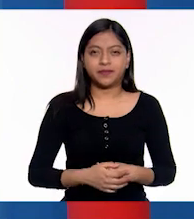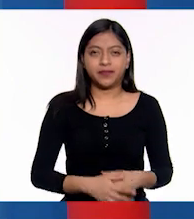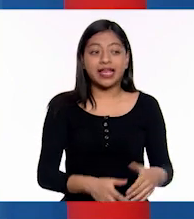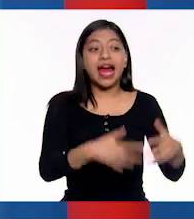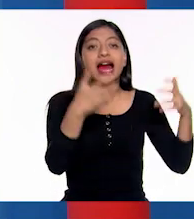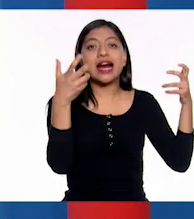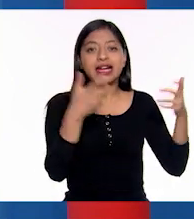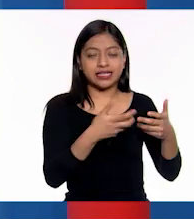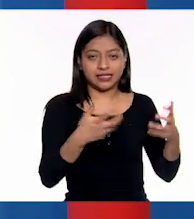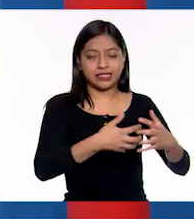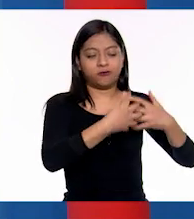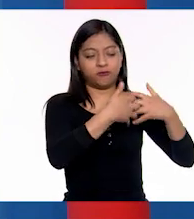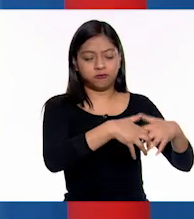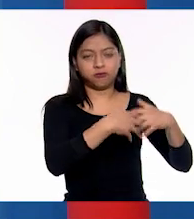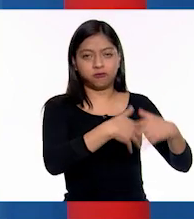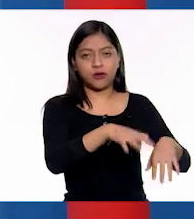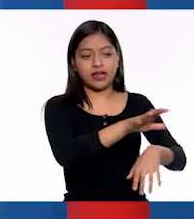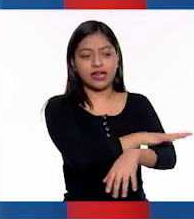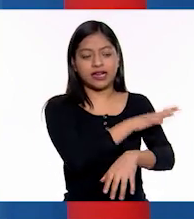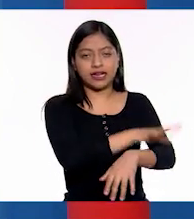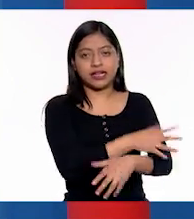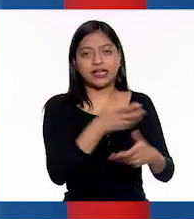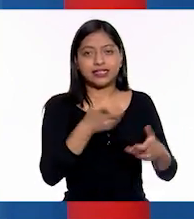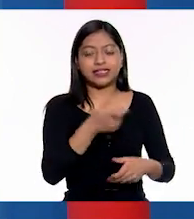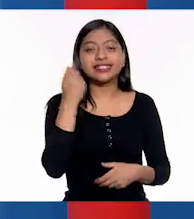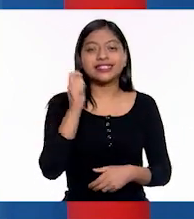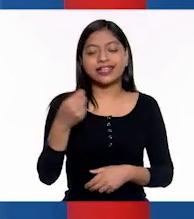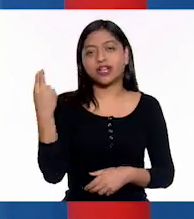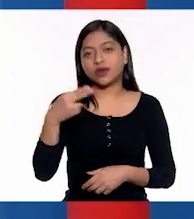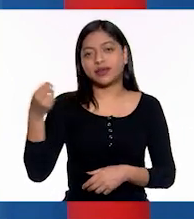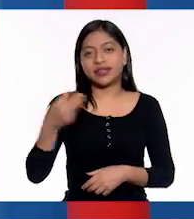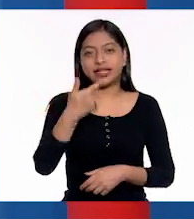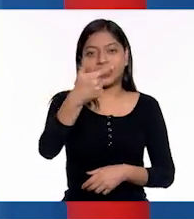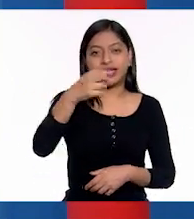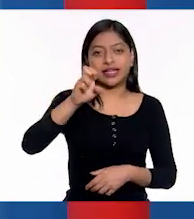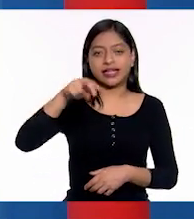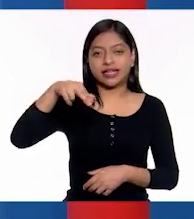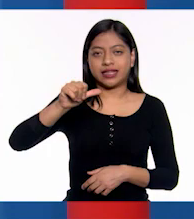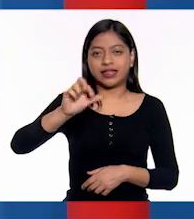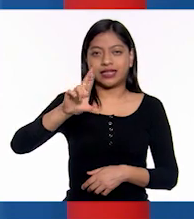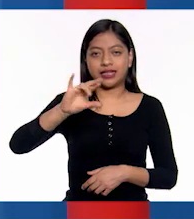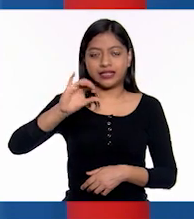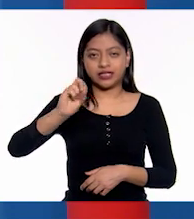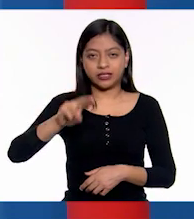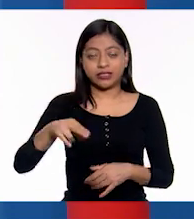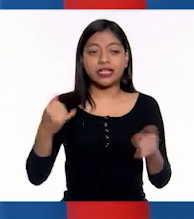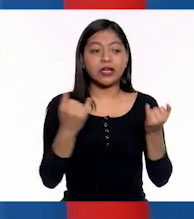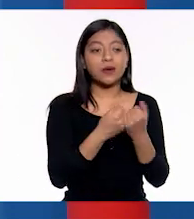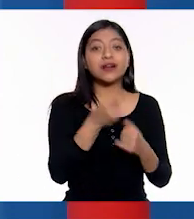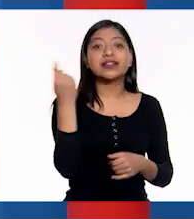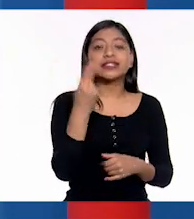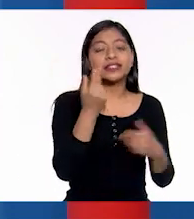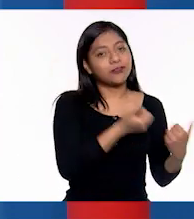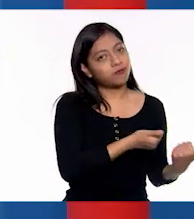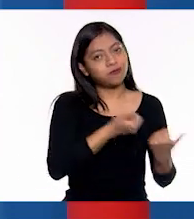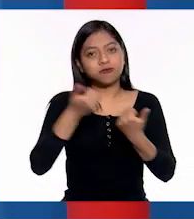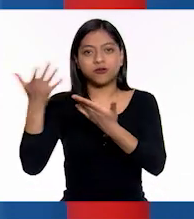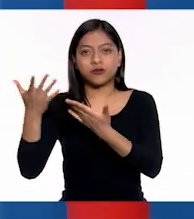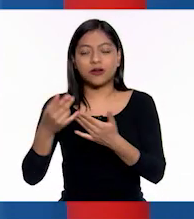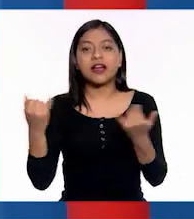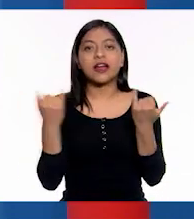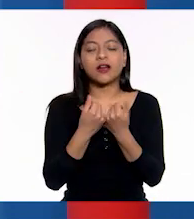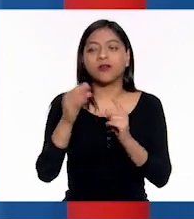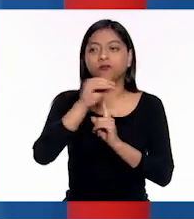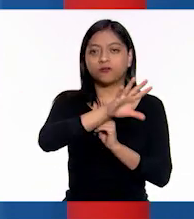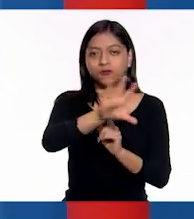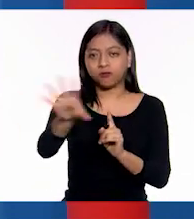producirla. Esto es a lo que le llamaremos generación. Lo segundo es transportarla. De ahí sigue la transmisión